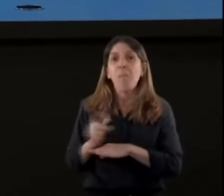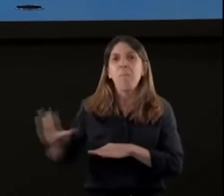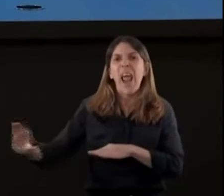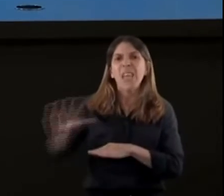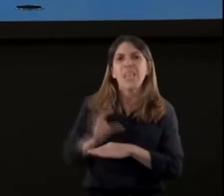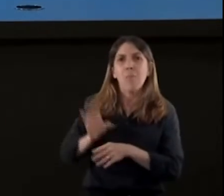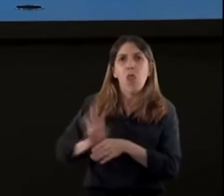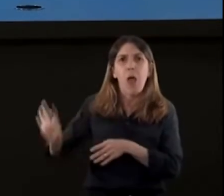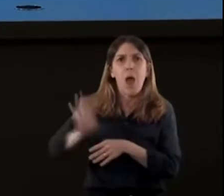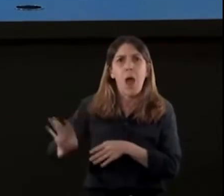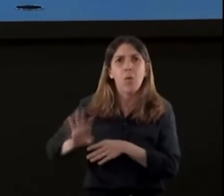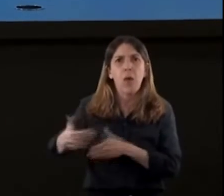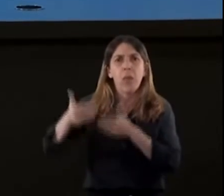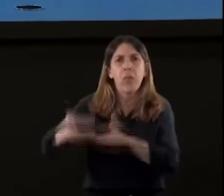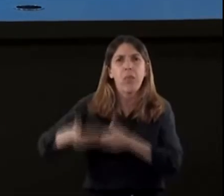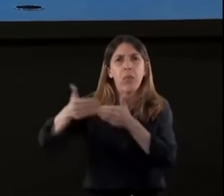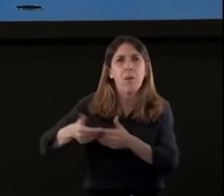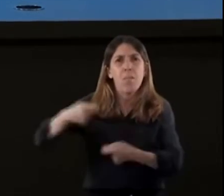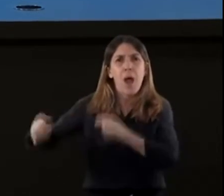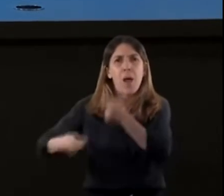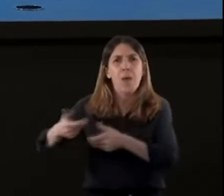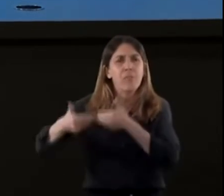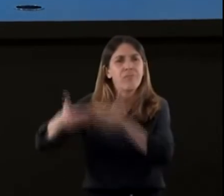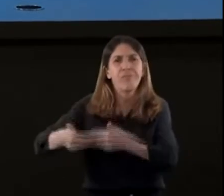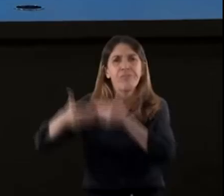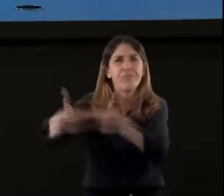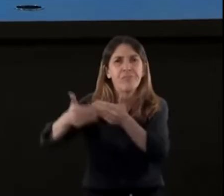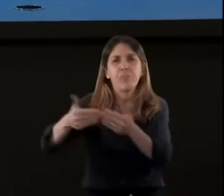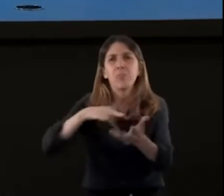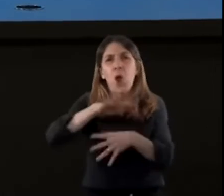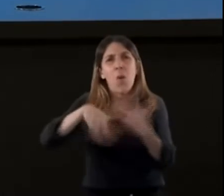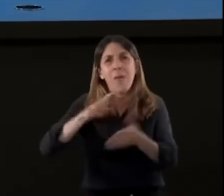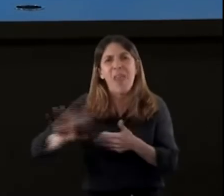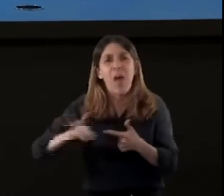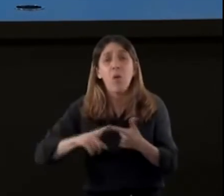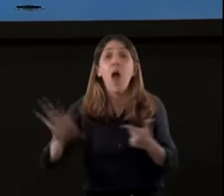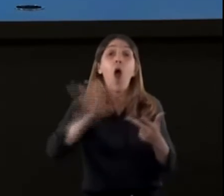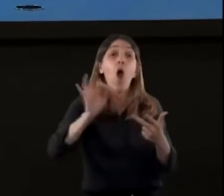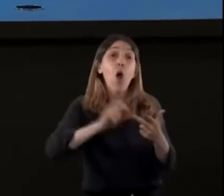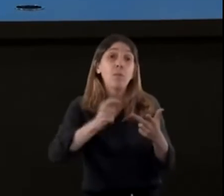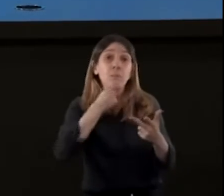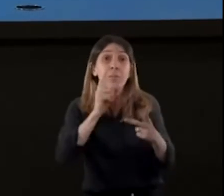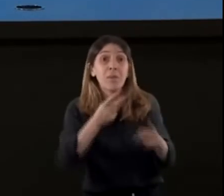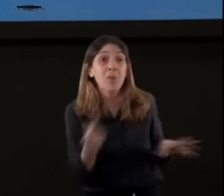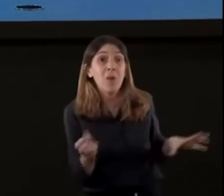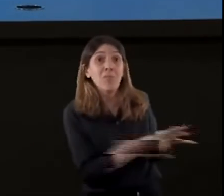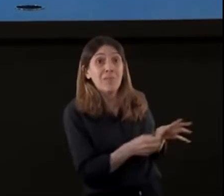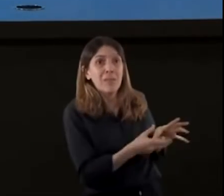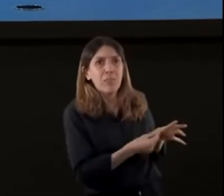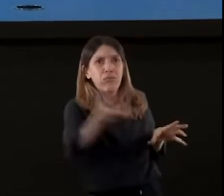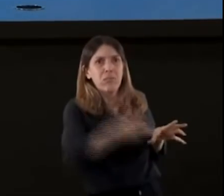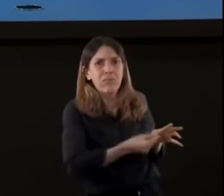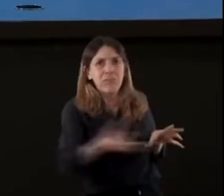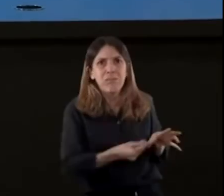tiempo patear para adelante y después entra en una crisis de deuda, o termina comiéndose las reservas. Entonces, la